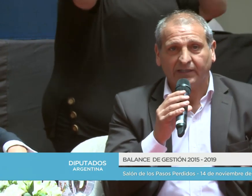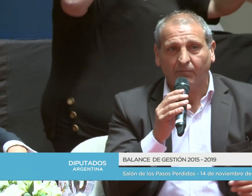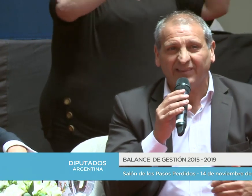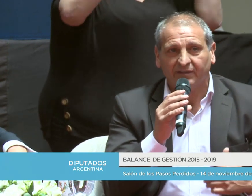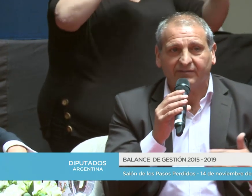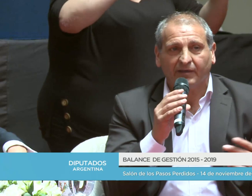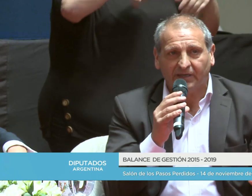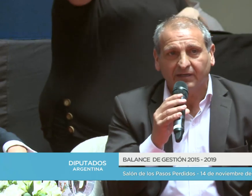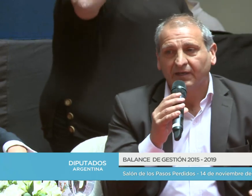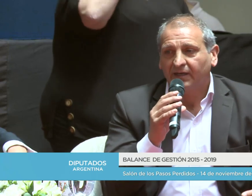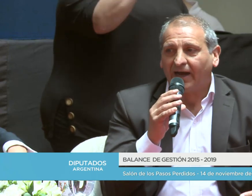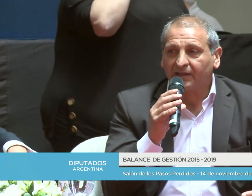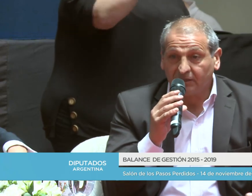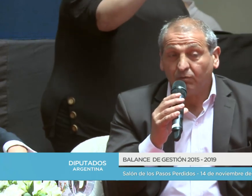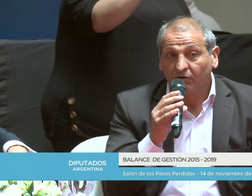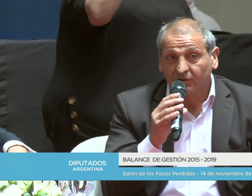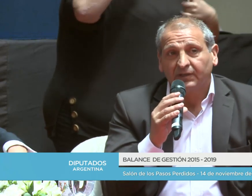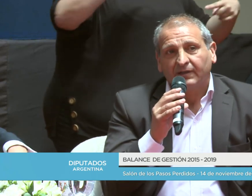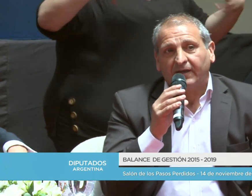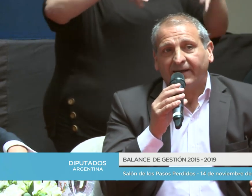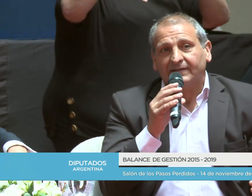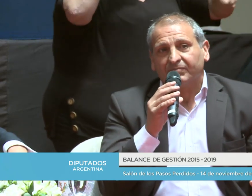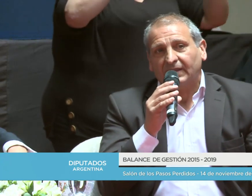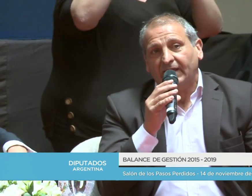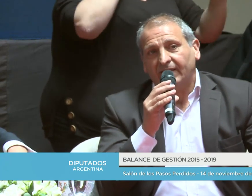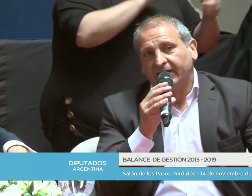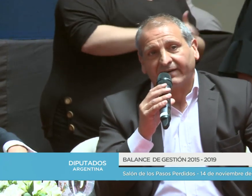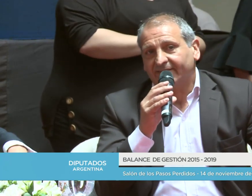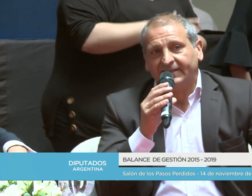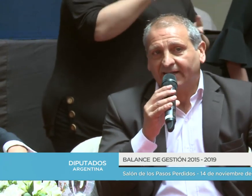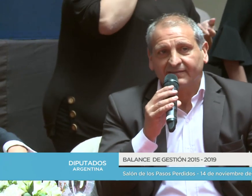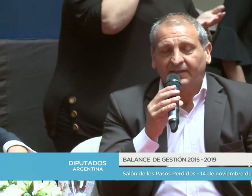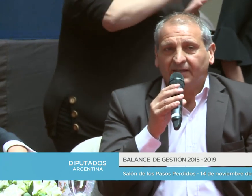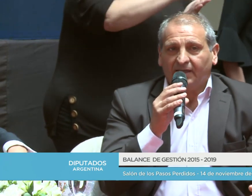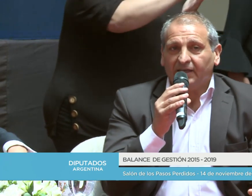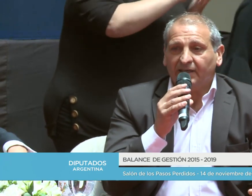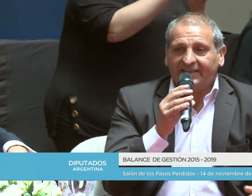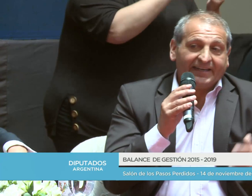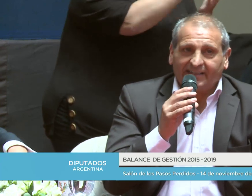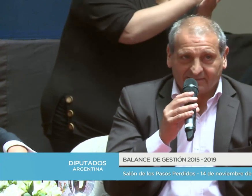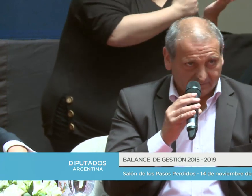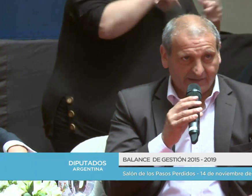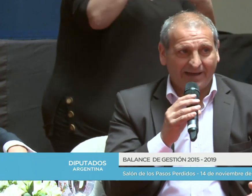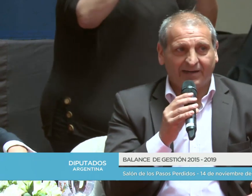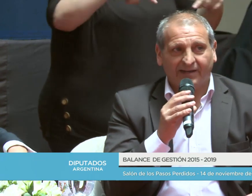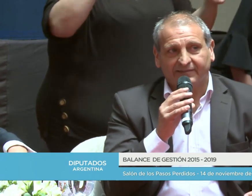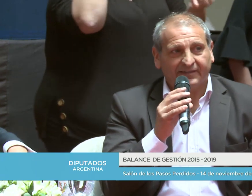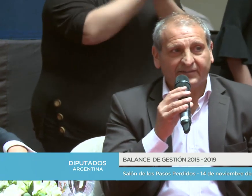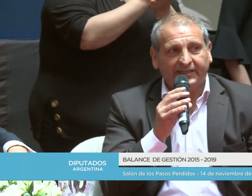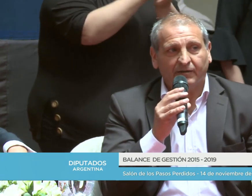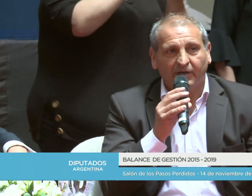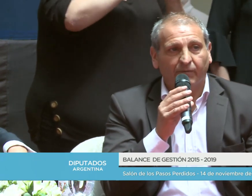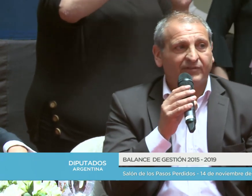Hemos rescatado más de 16.000 artículos que van desde recetas y etiquetas de marcas